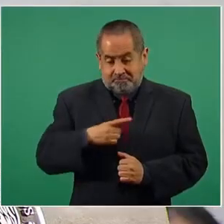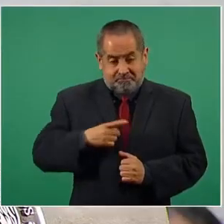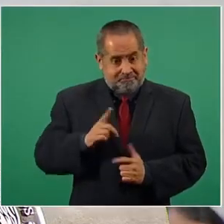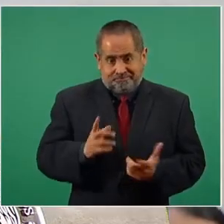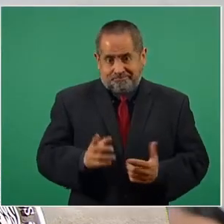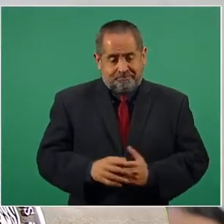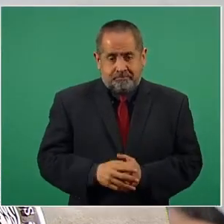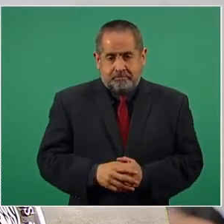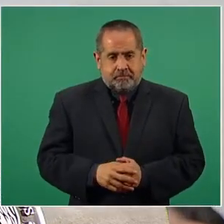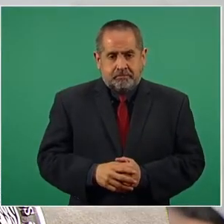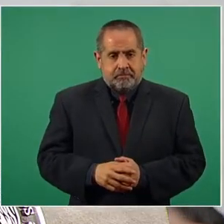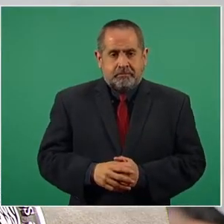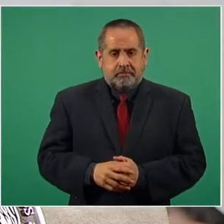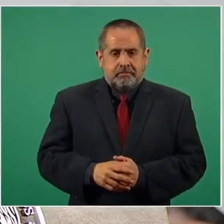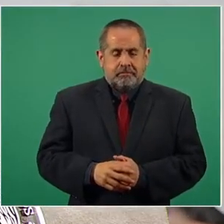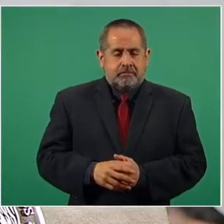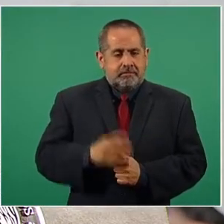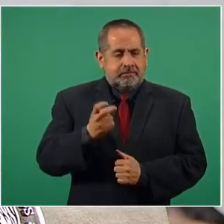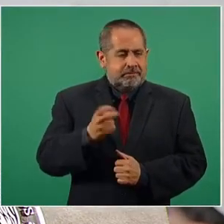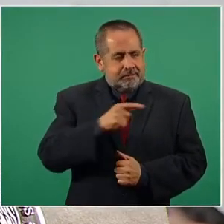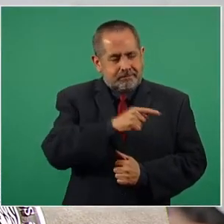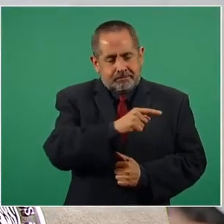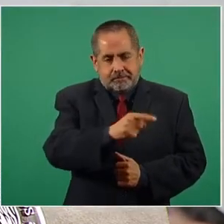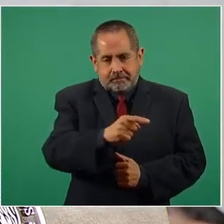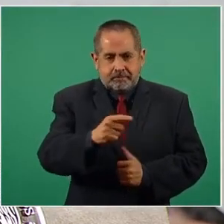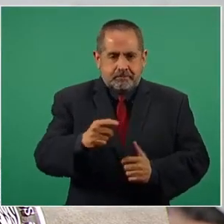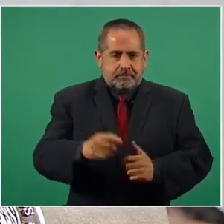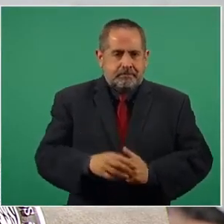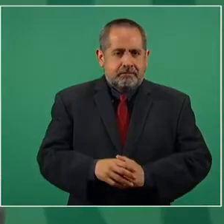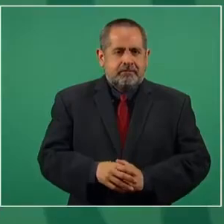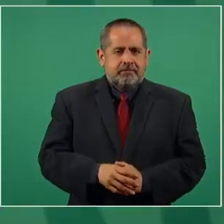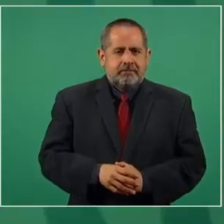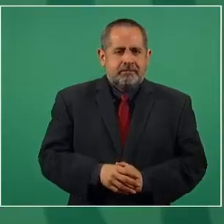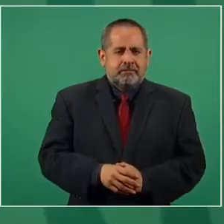Ya esos